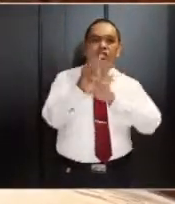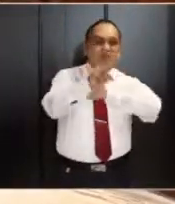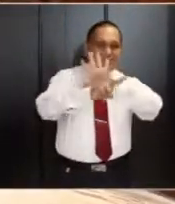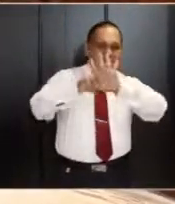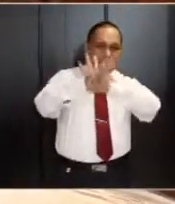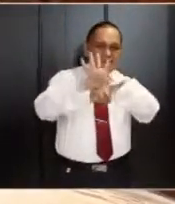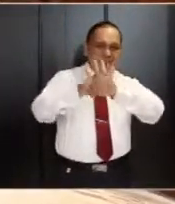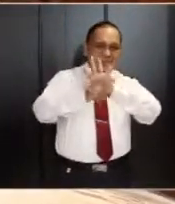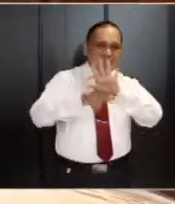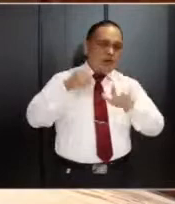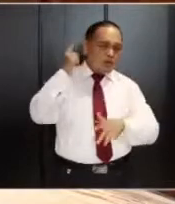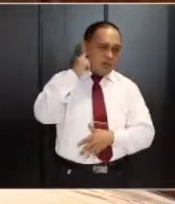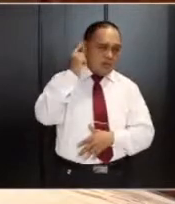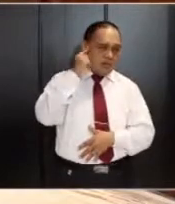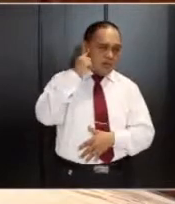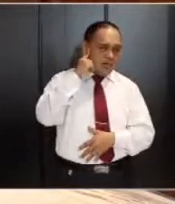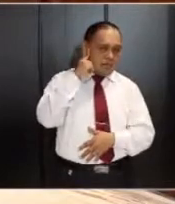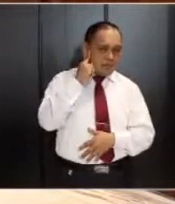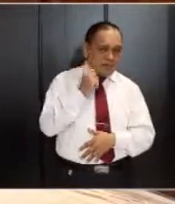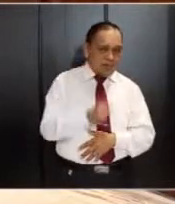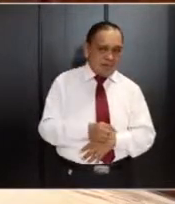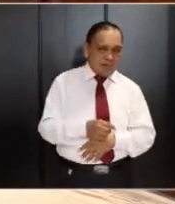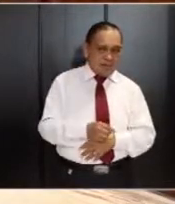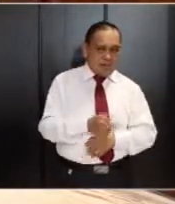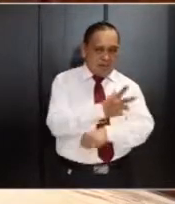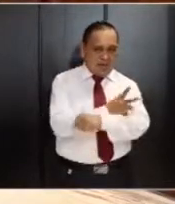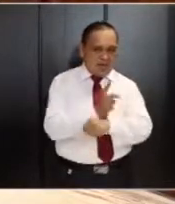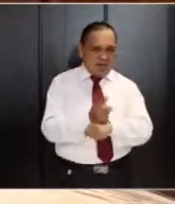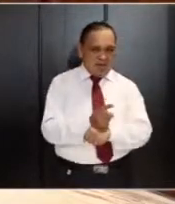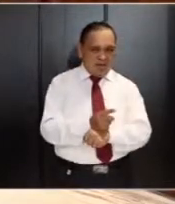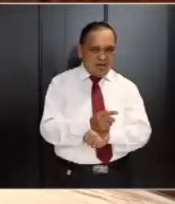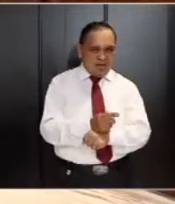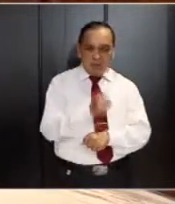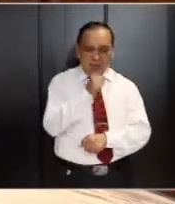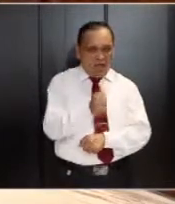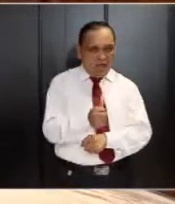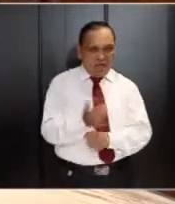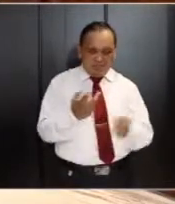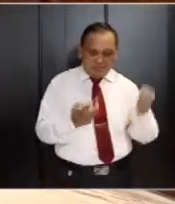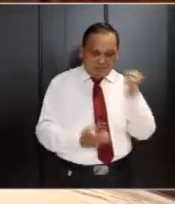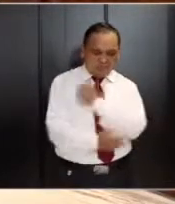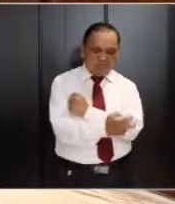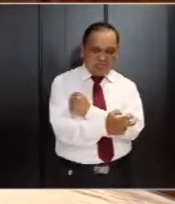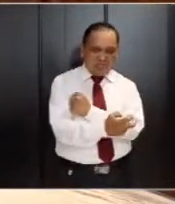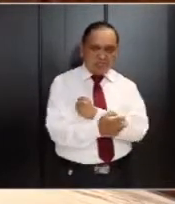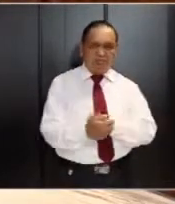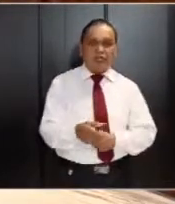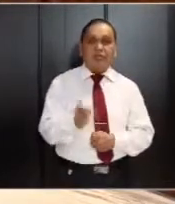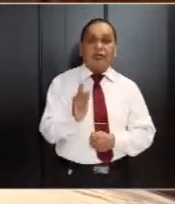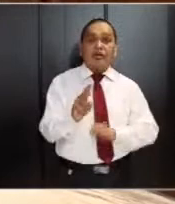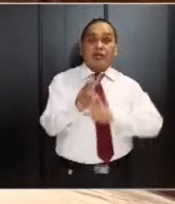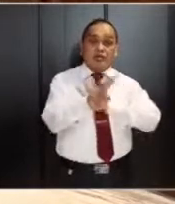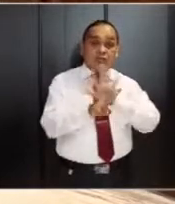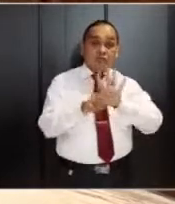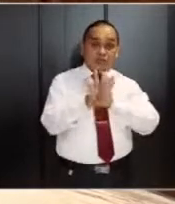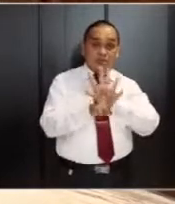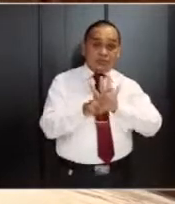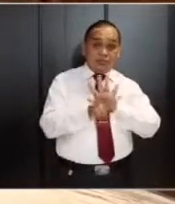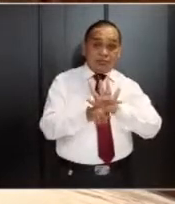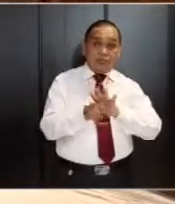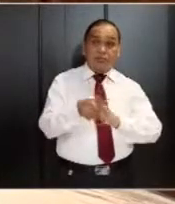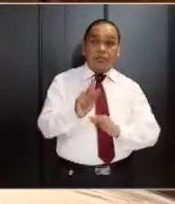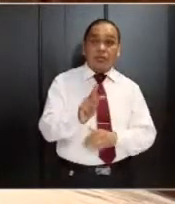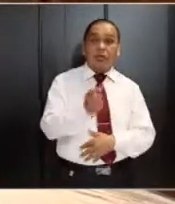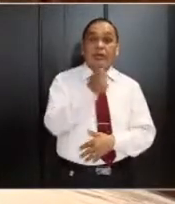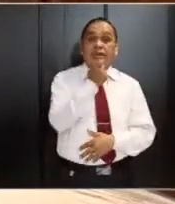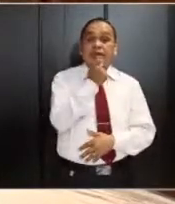de esas pues mapacherías que anda haciendo. Ahí tenemos otro oigan, audio, pero video. Me dicen que si hay